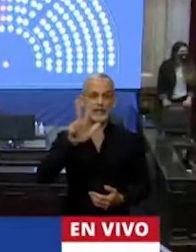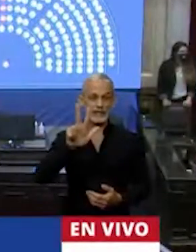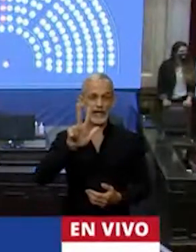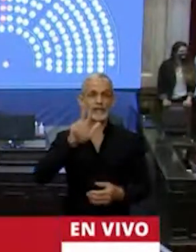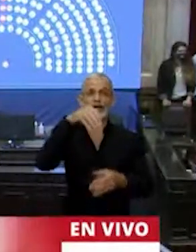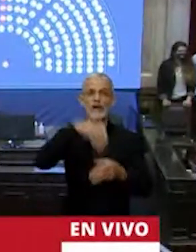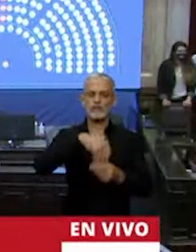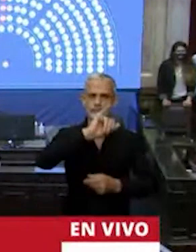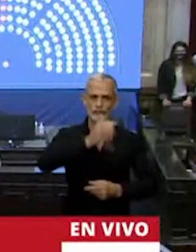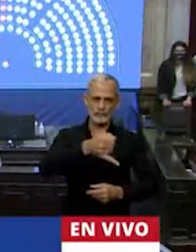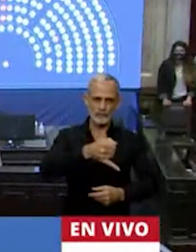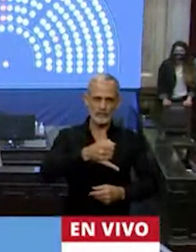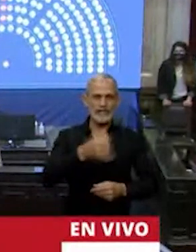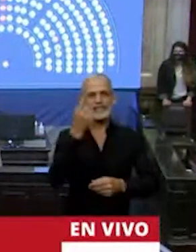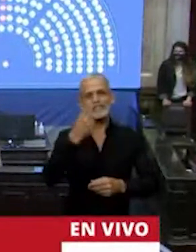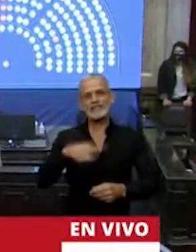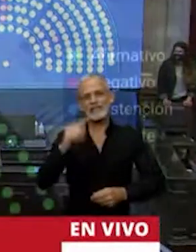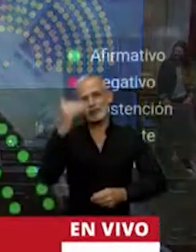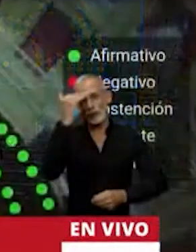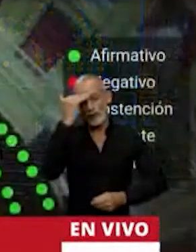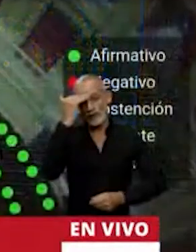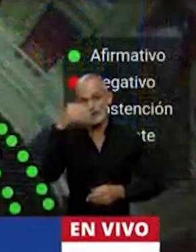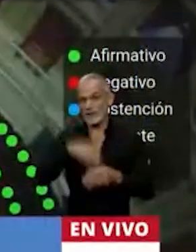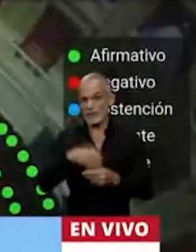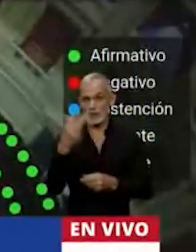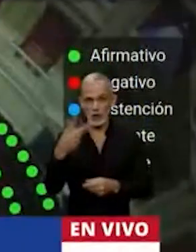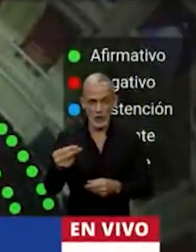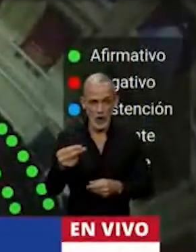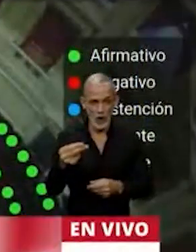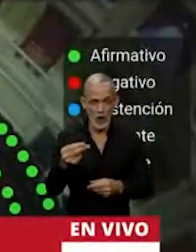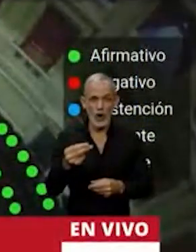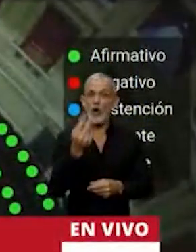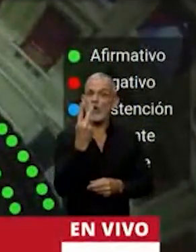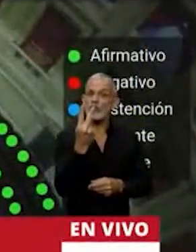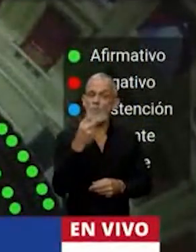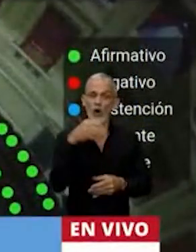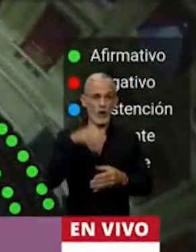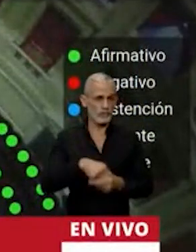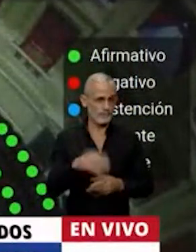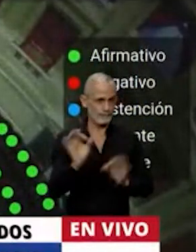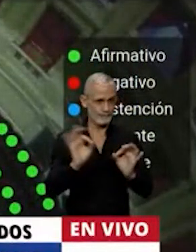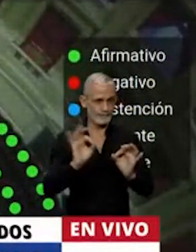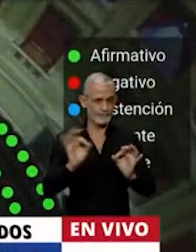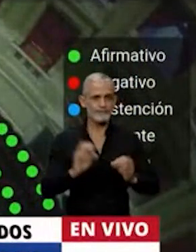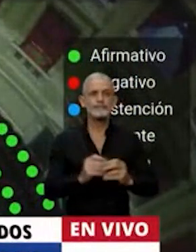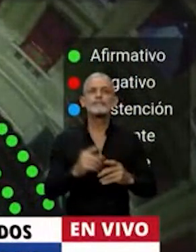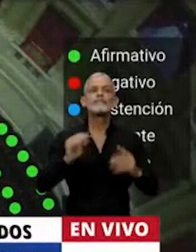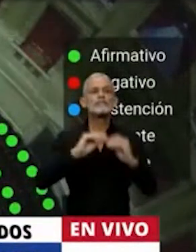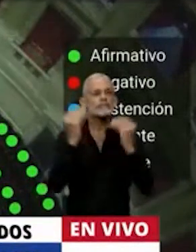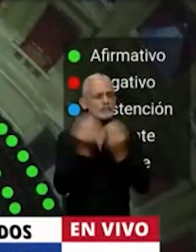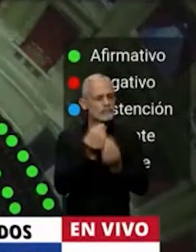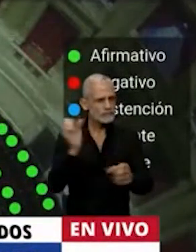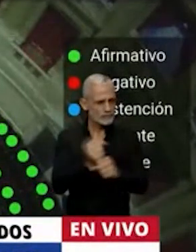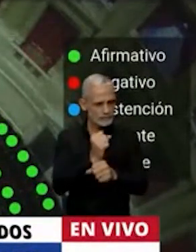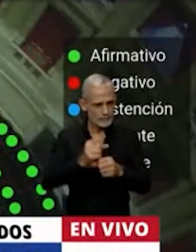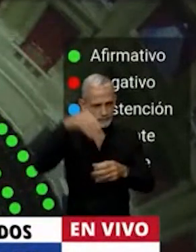133 afirmativos, 115 negativos, 2 abstenciones.